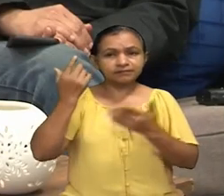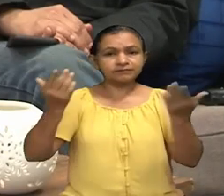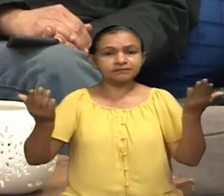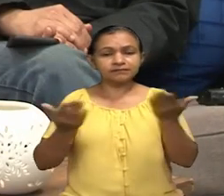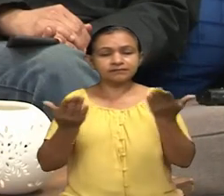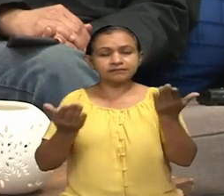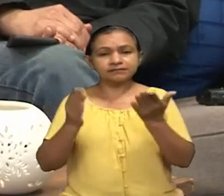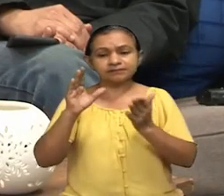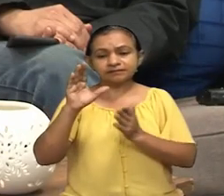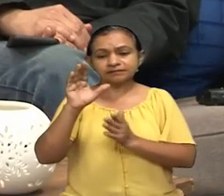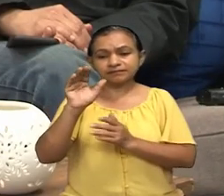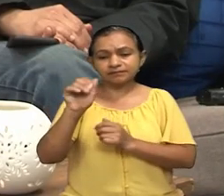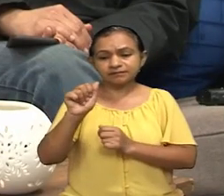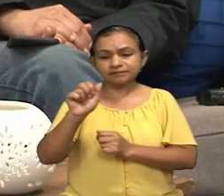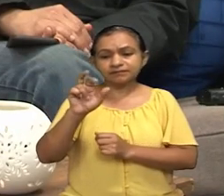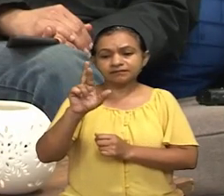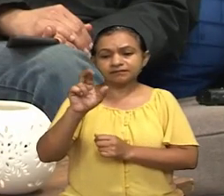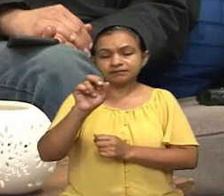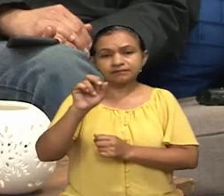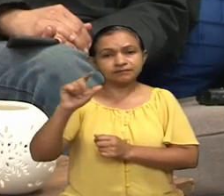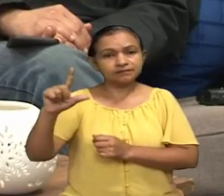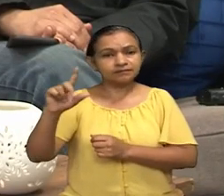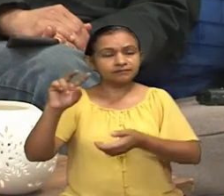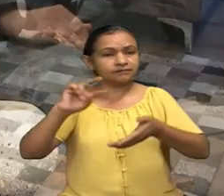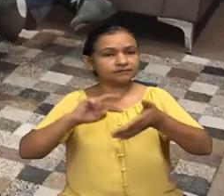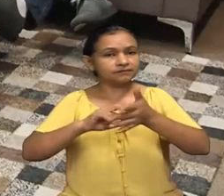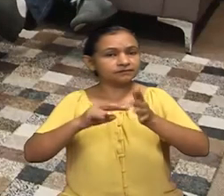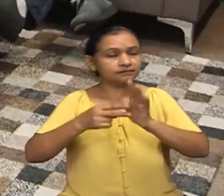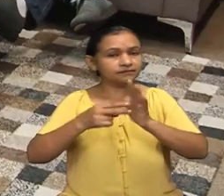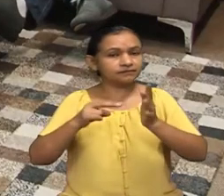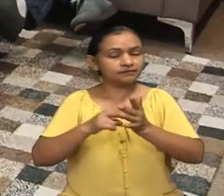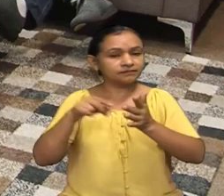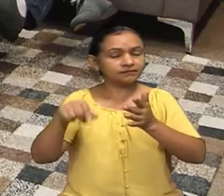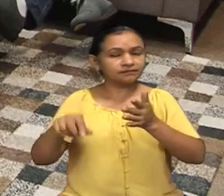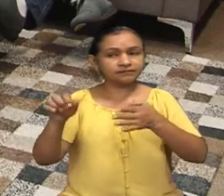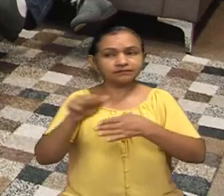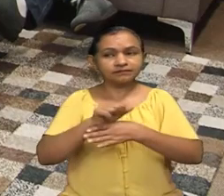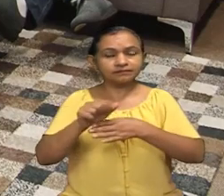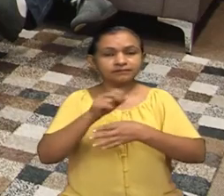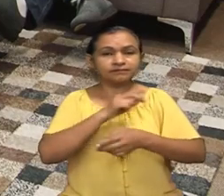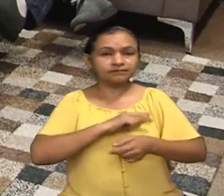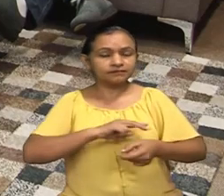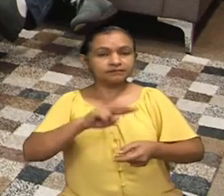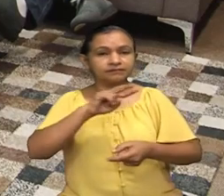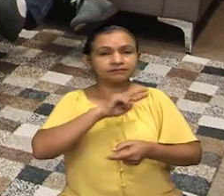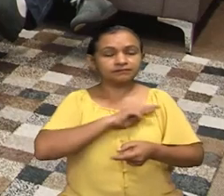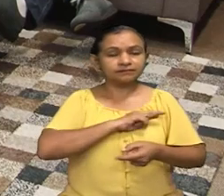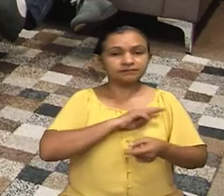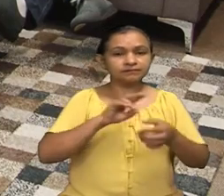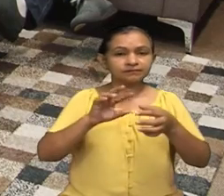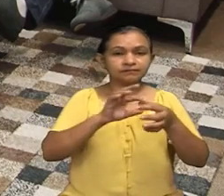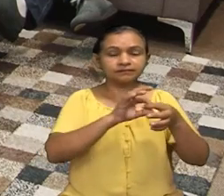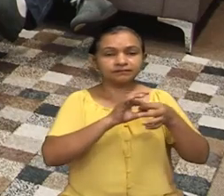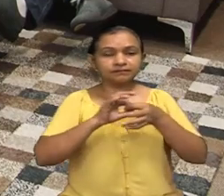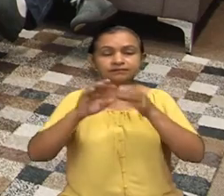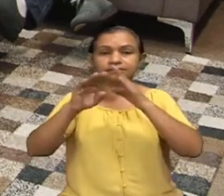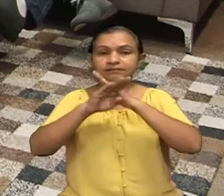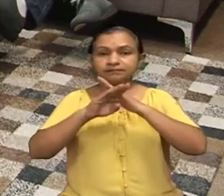compañera Carol, un poquito lo que significa este ejercicio en valores, en armonía, en